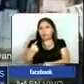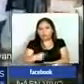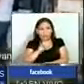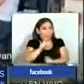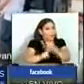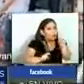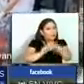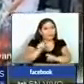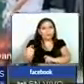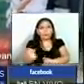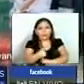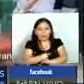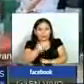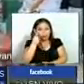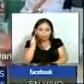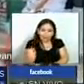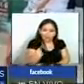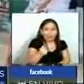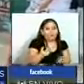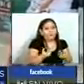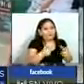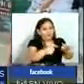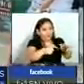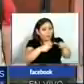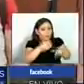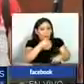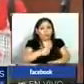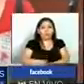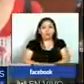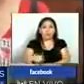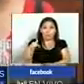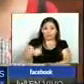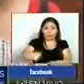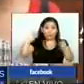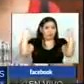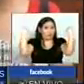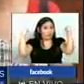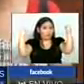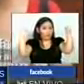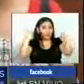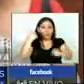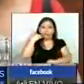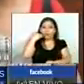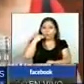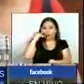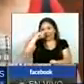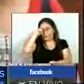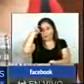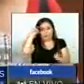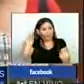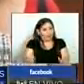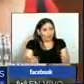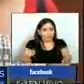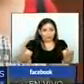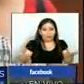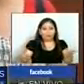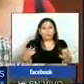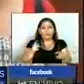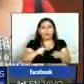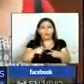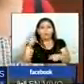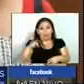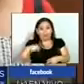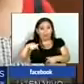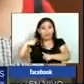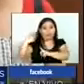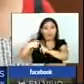con las personas Que van en busca De su plato diario Yo soy madre soltera Y no No tengo trabajo Se me terminó A fines de